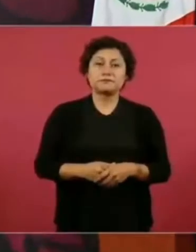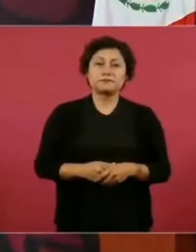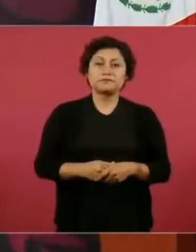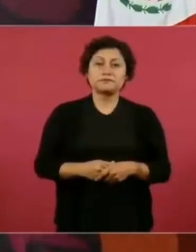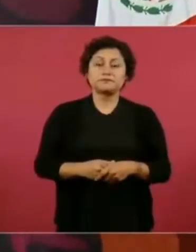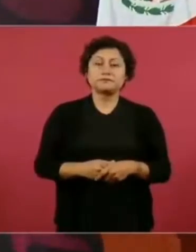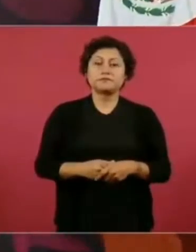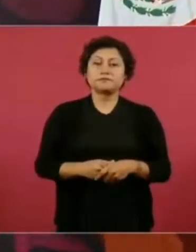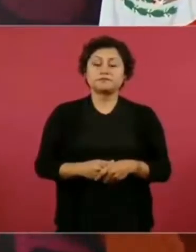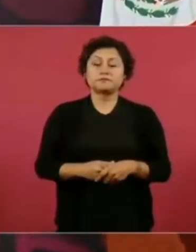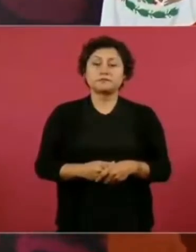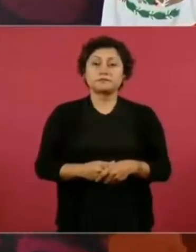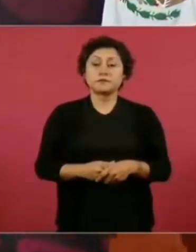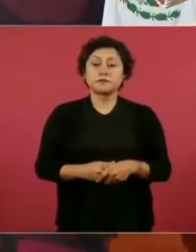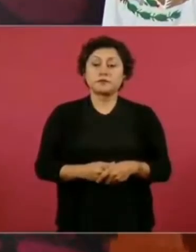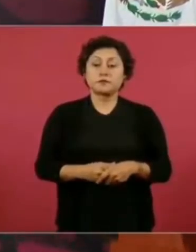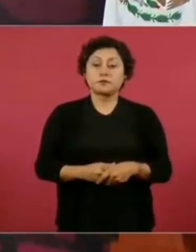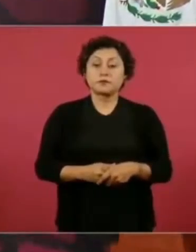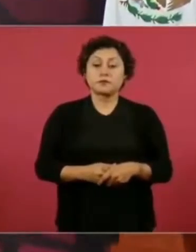así,